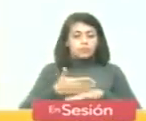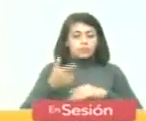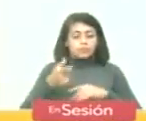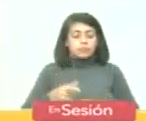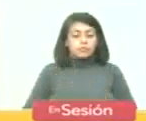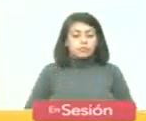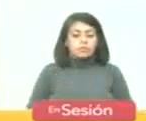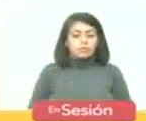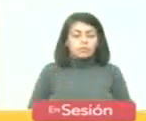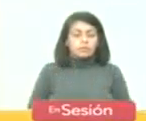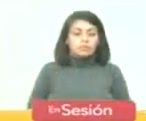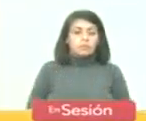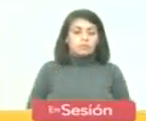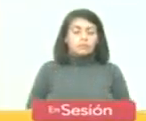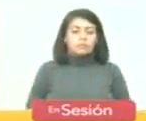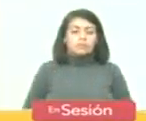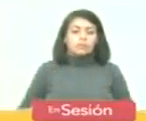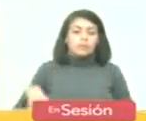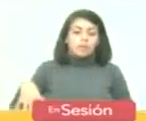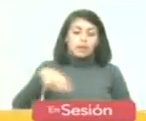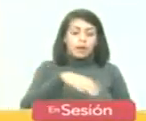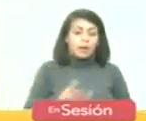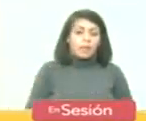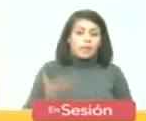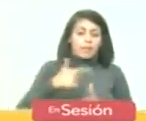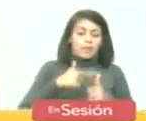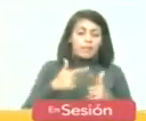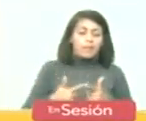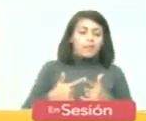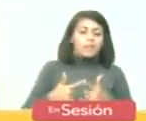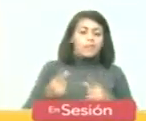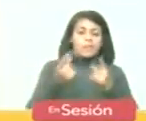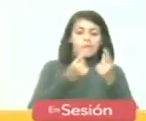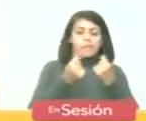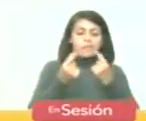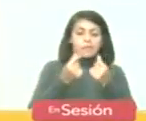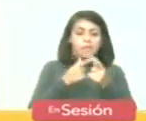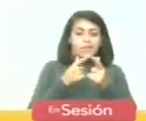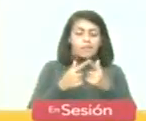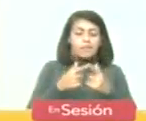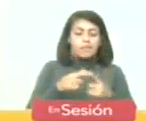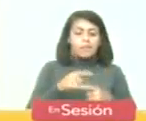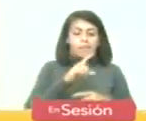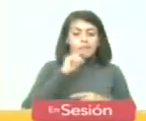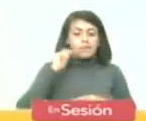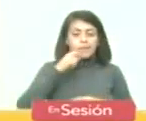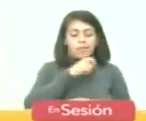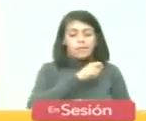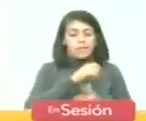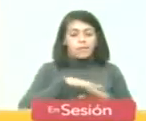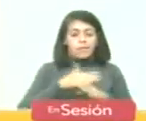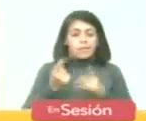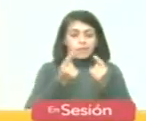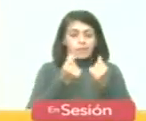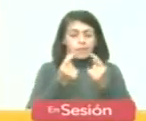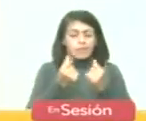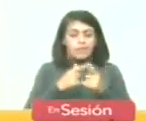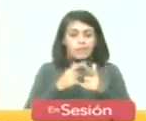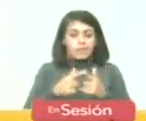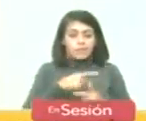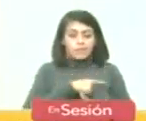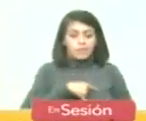una región tan importante desde el punto de vista económico como lo es Taiwán para la economía